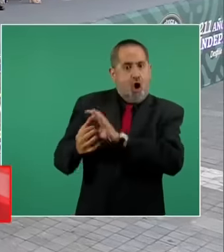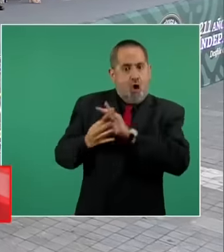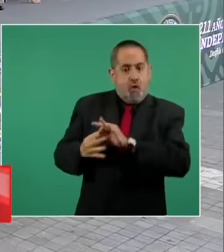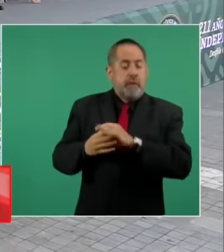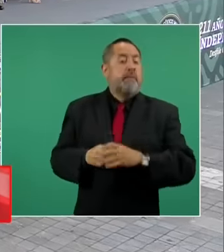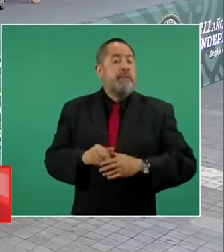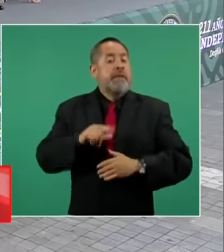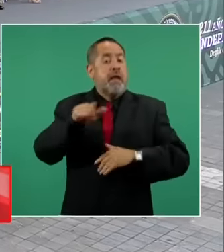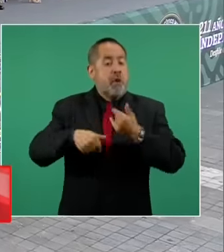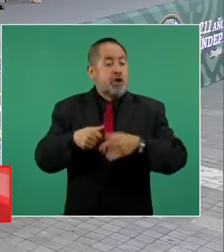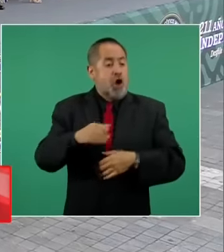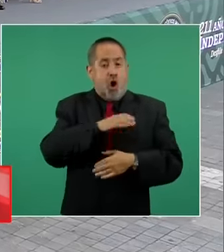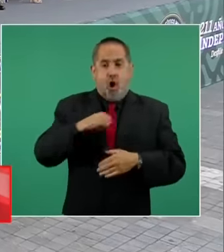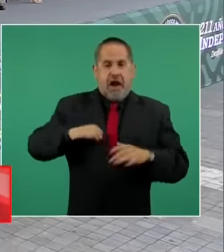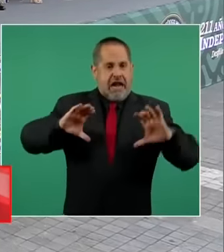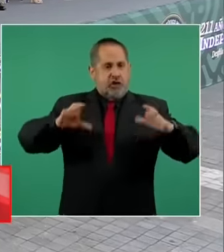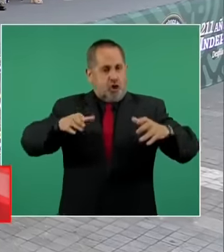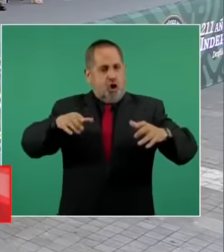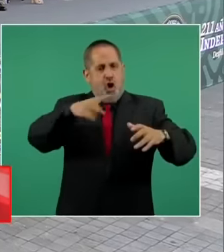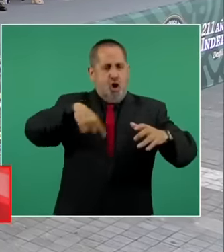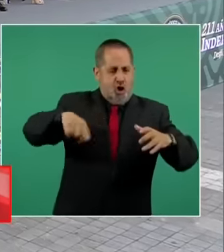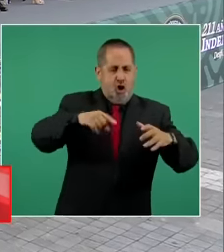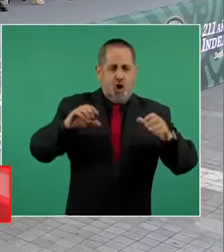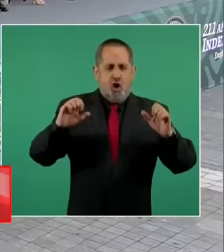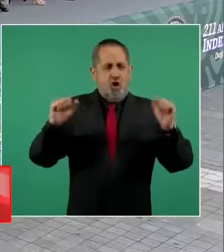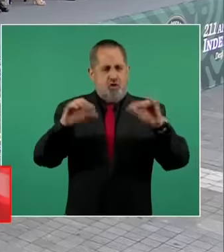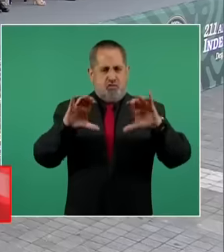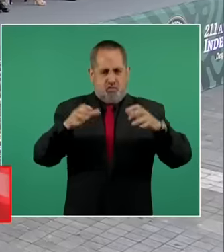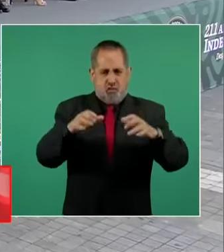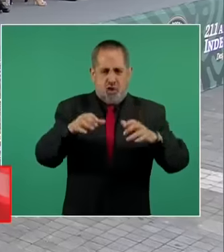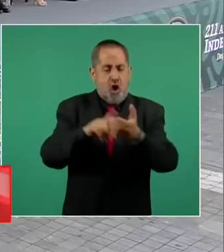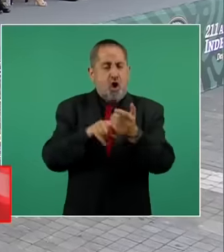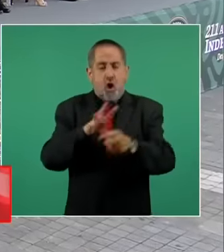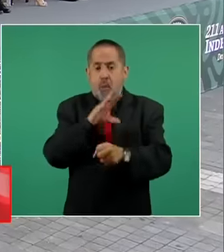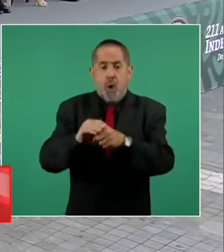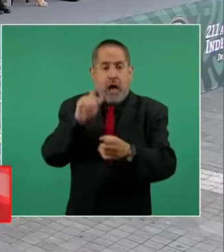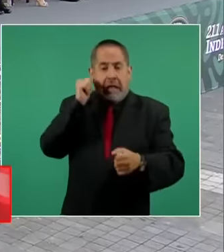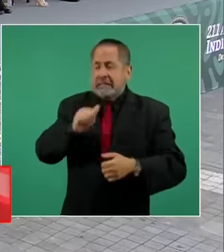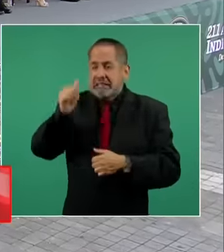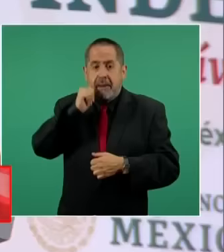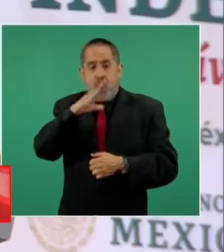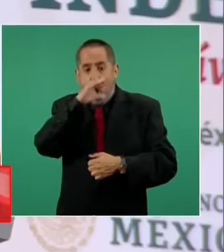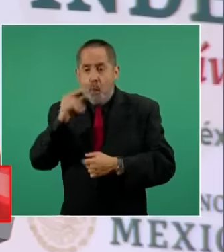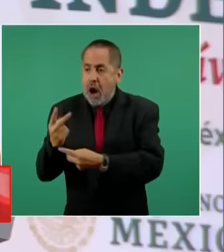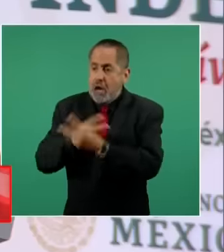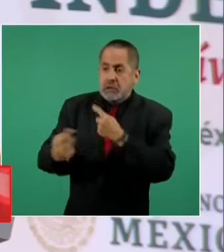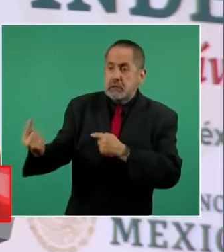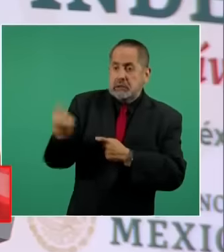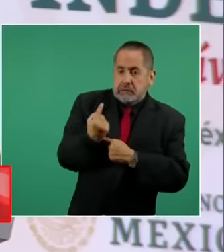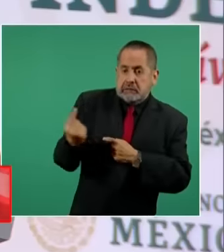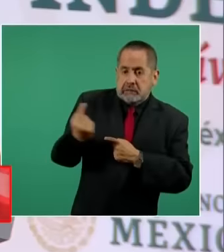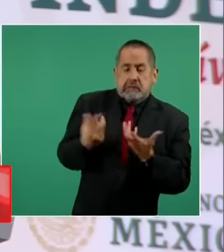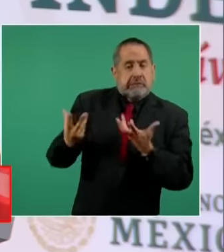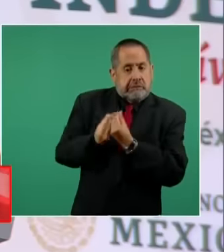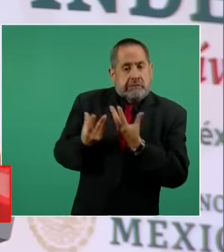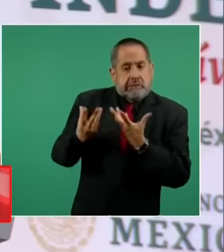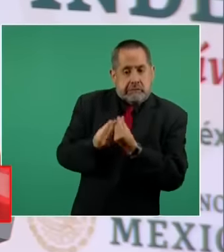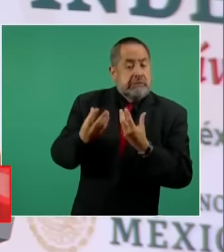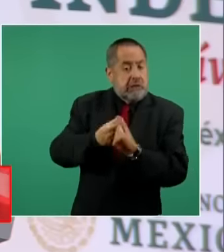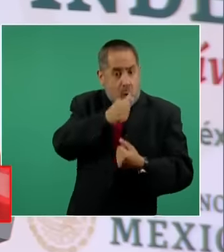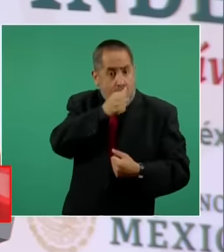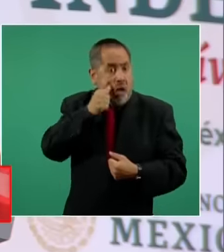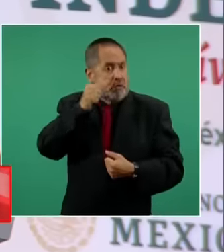gobierno, el exilio o la guerra al lado de Juárez, hubo siempre cubanos. Elogian su obra magnífica